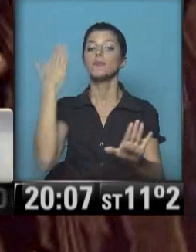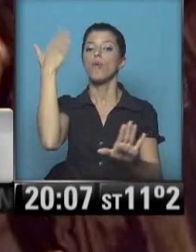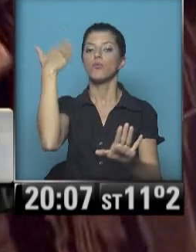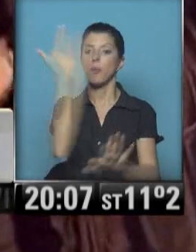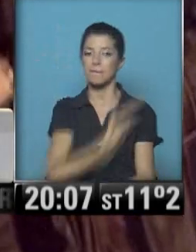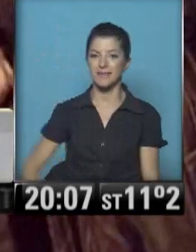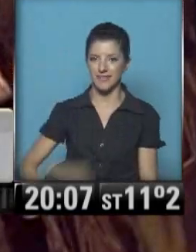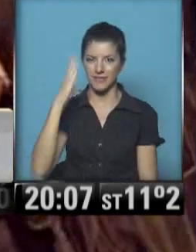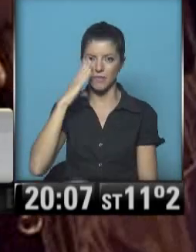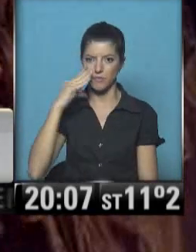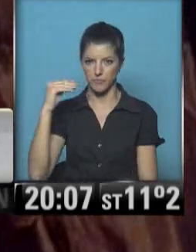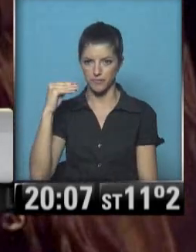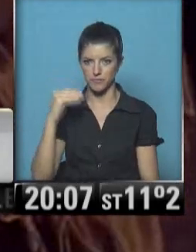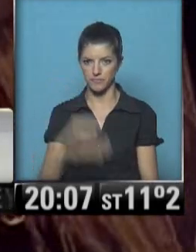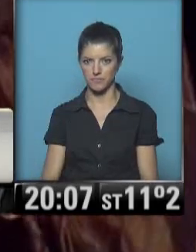Cristina